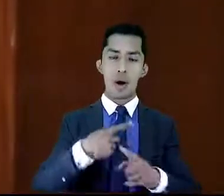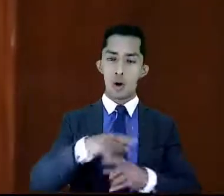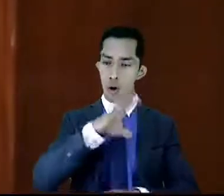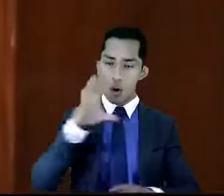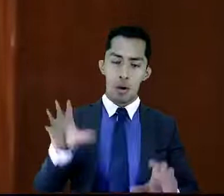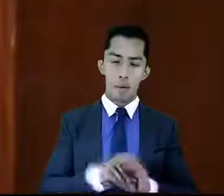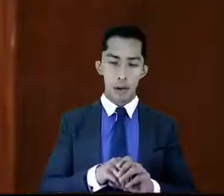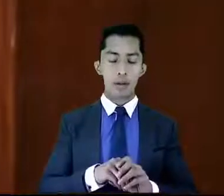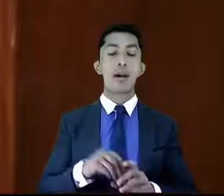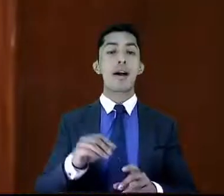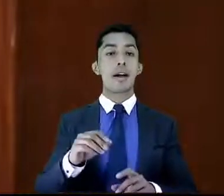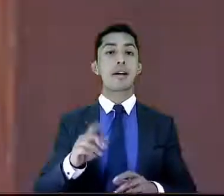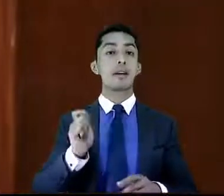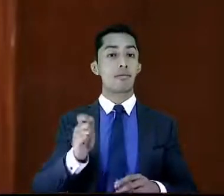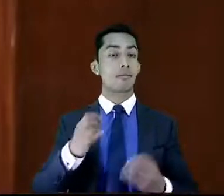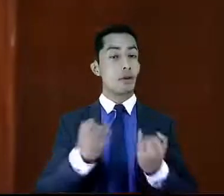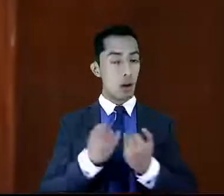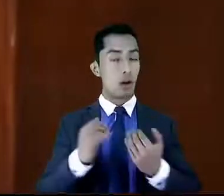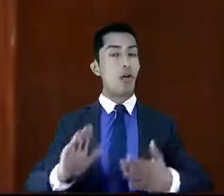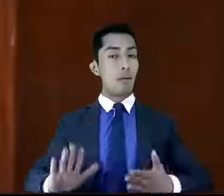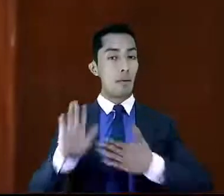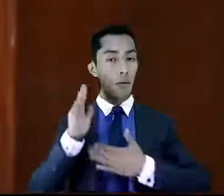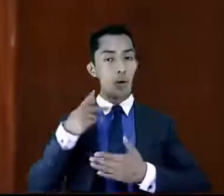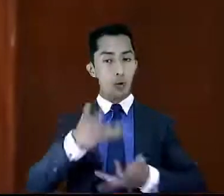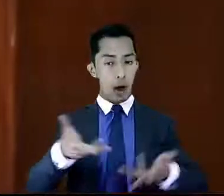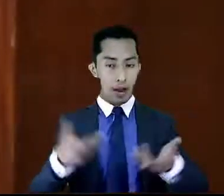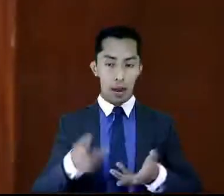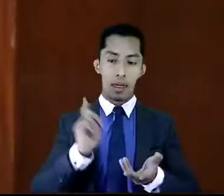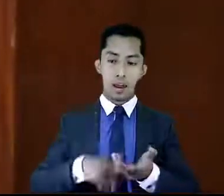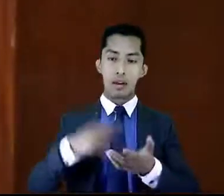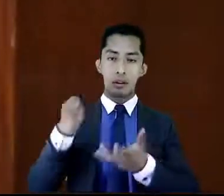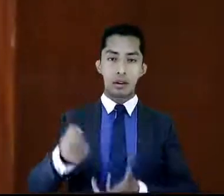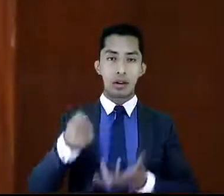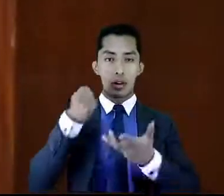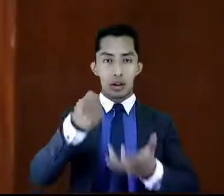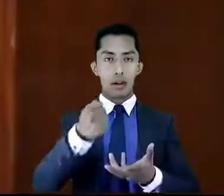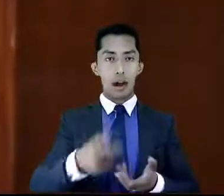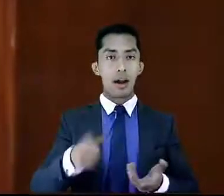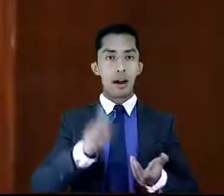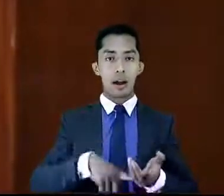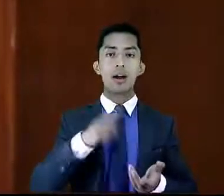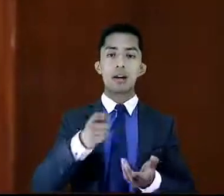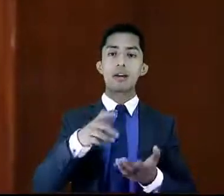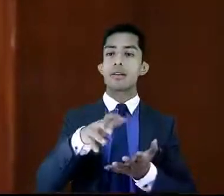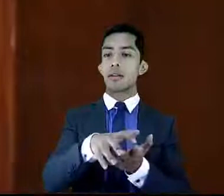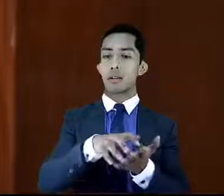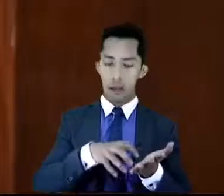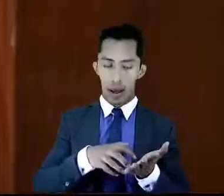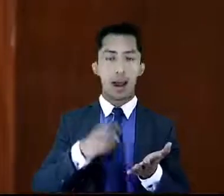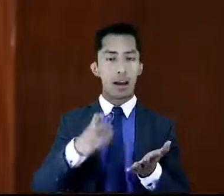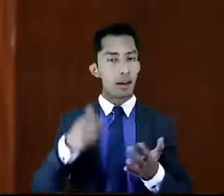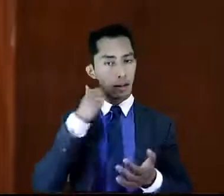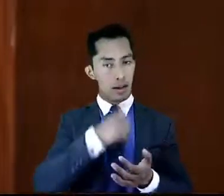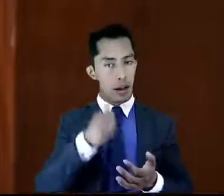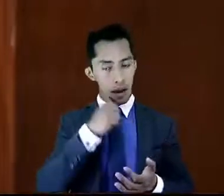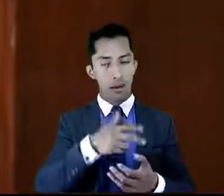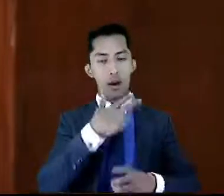a ejercer un presupuesto en el marco de la austeridad republicana, transparencia.